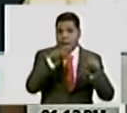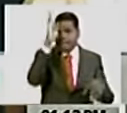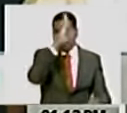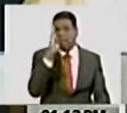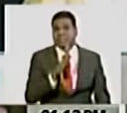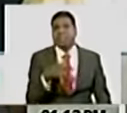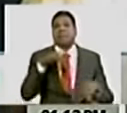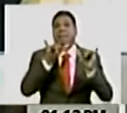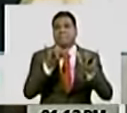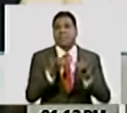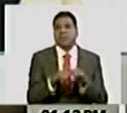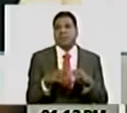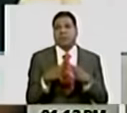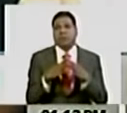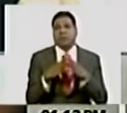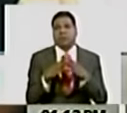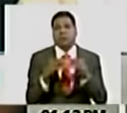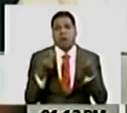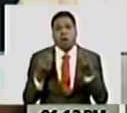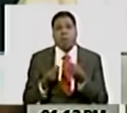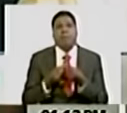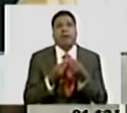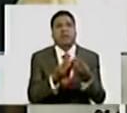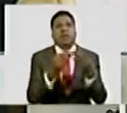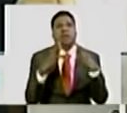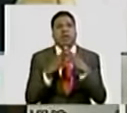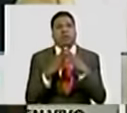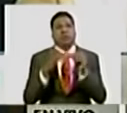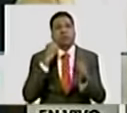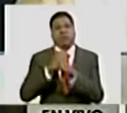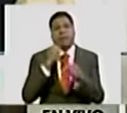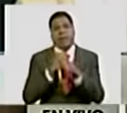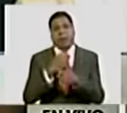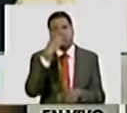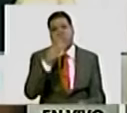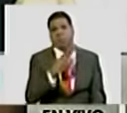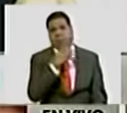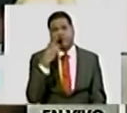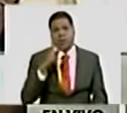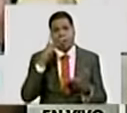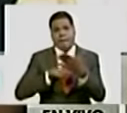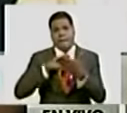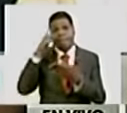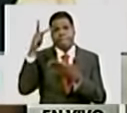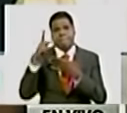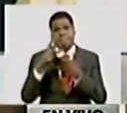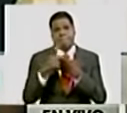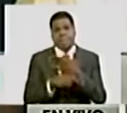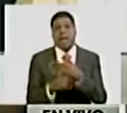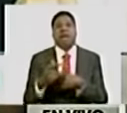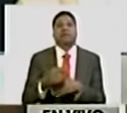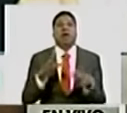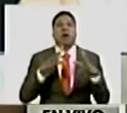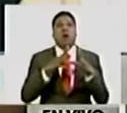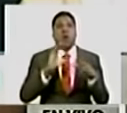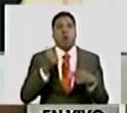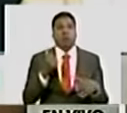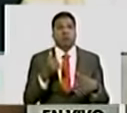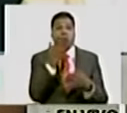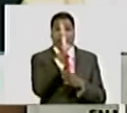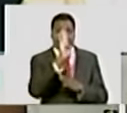aires golpistas están acompañando a funcionarios comprometidos con el Plan Cóndor, a funcionarios que dan las espaldas a sus